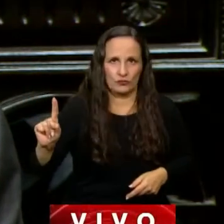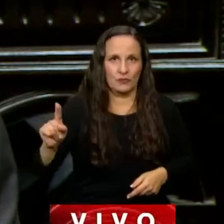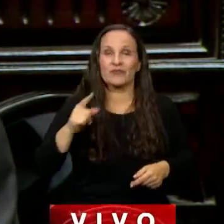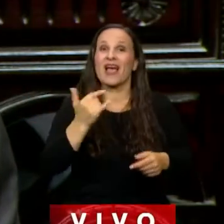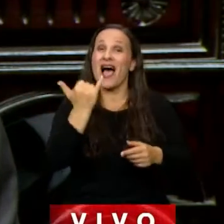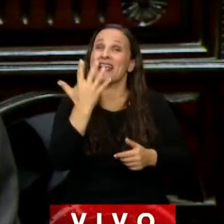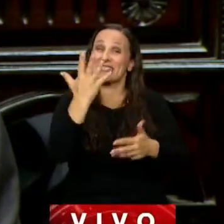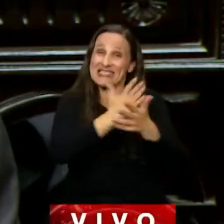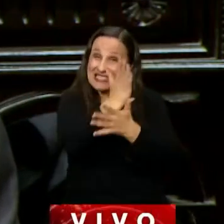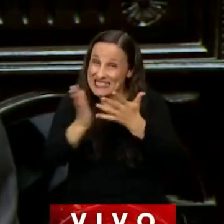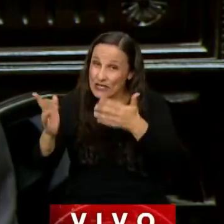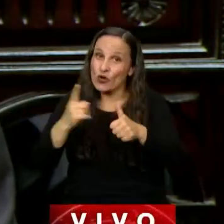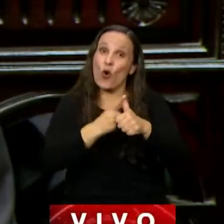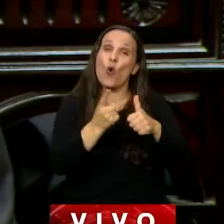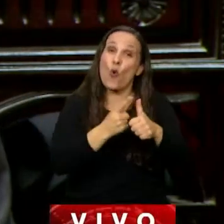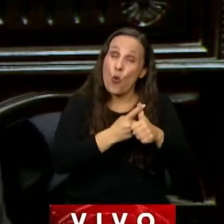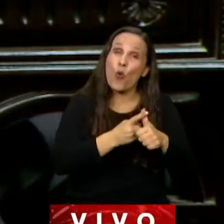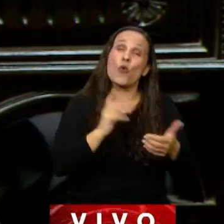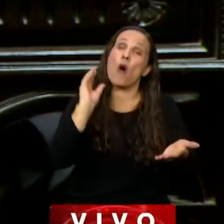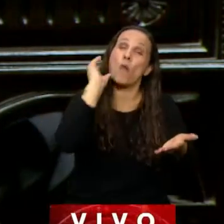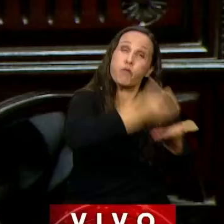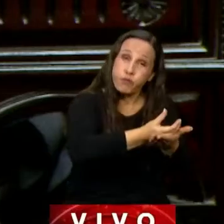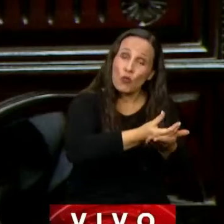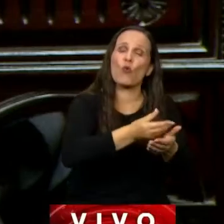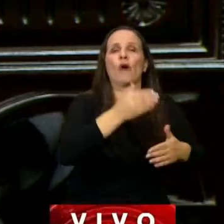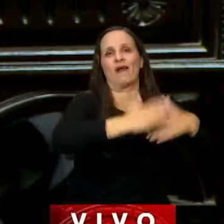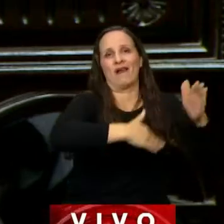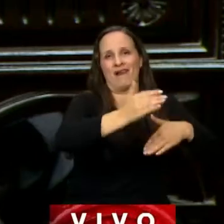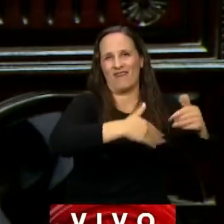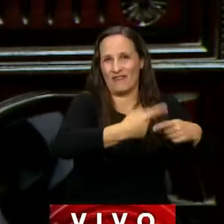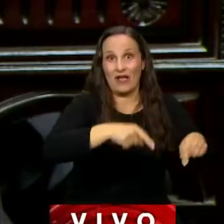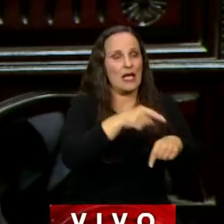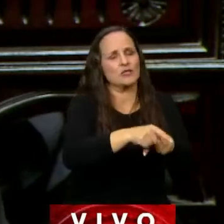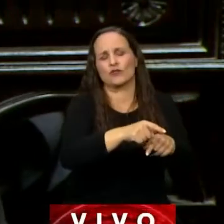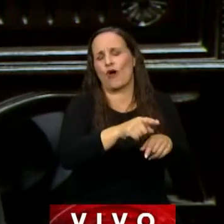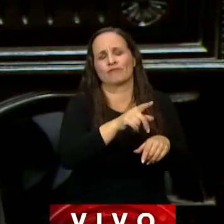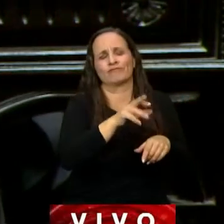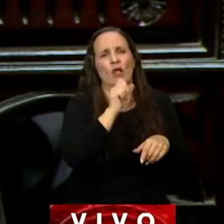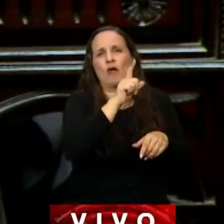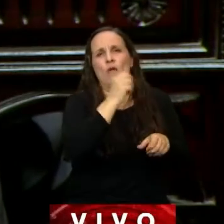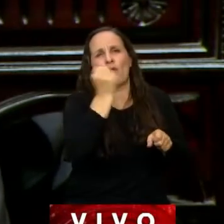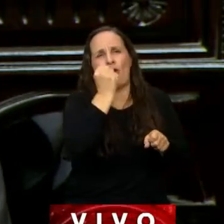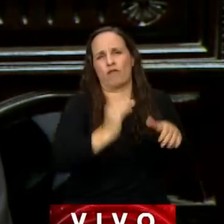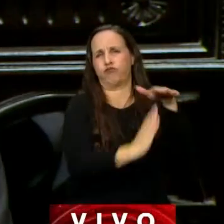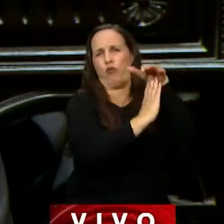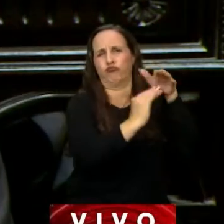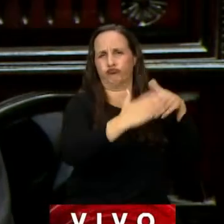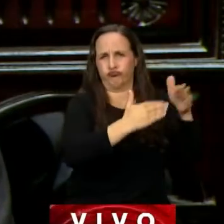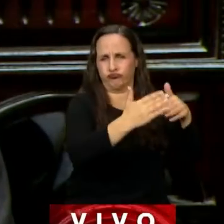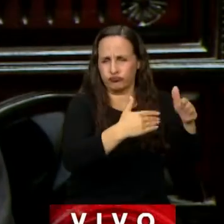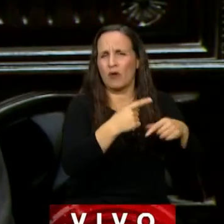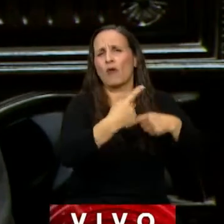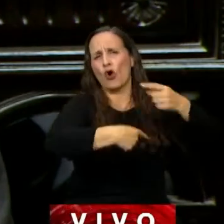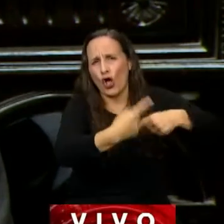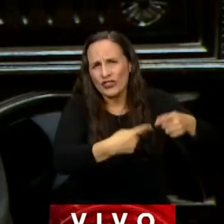5 pilares. 1, la inversión en infraestructura, que ocupará un rol determinante. Se